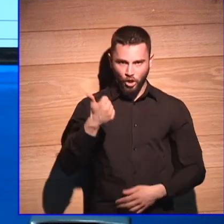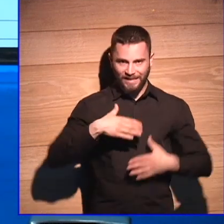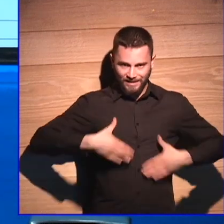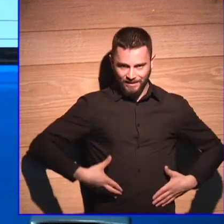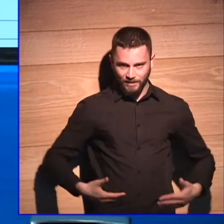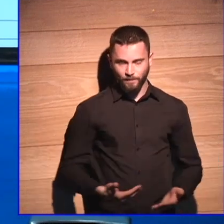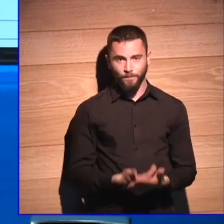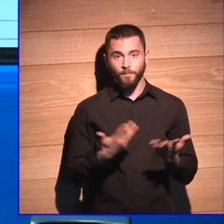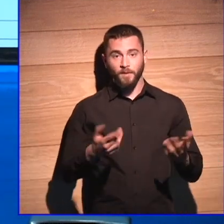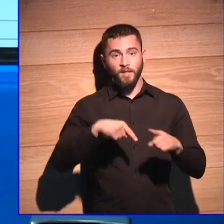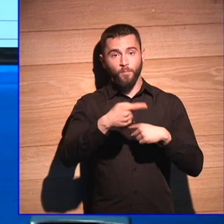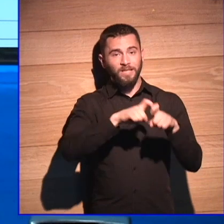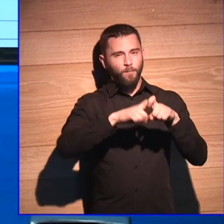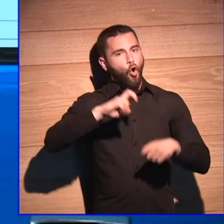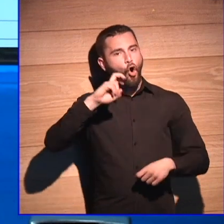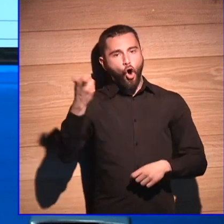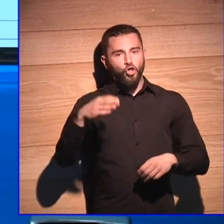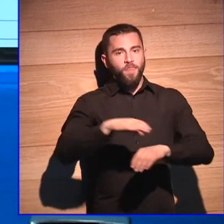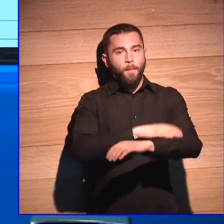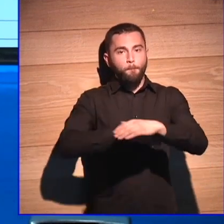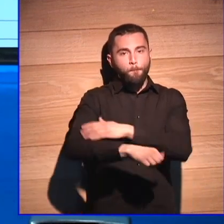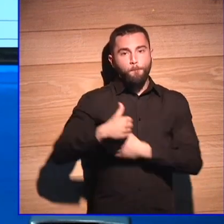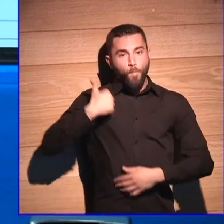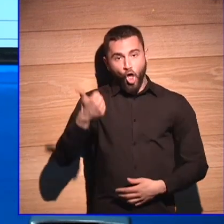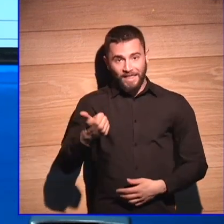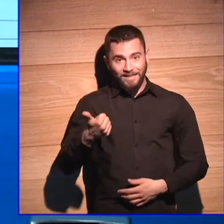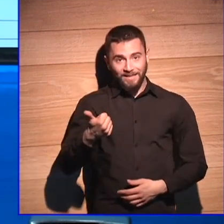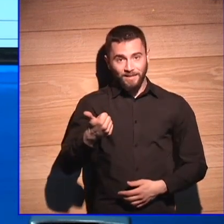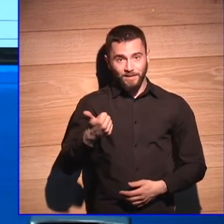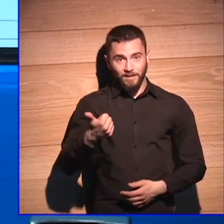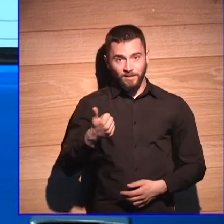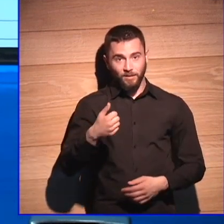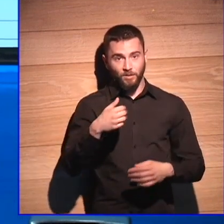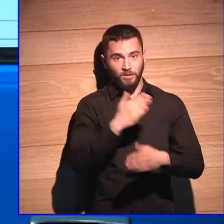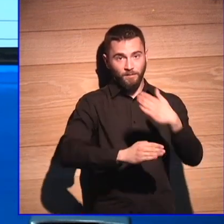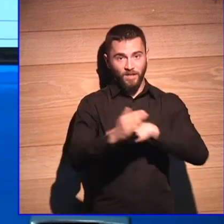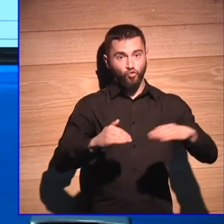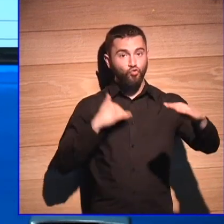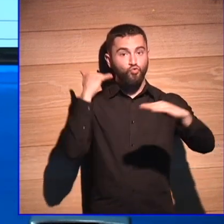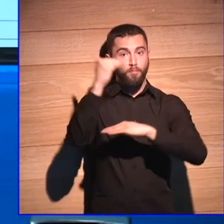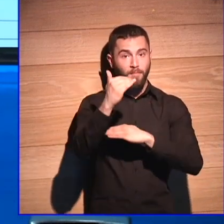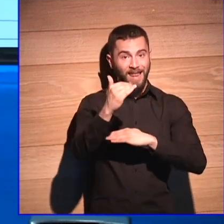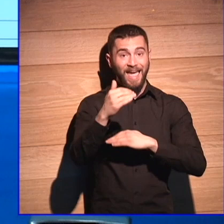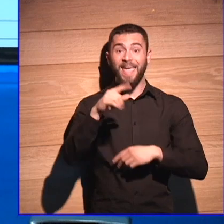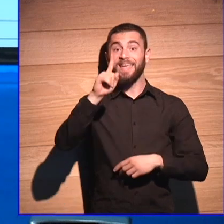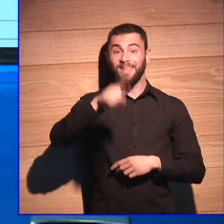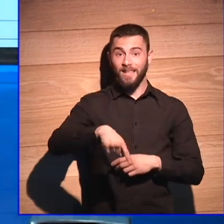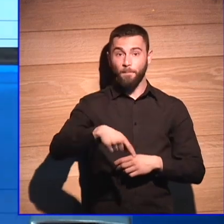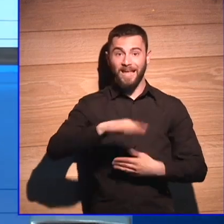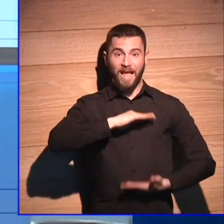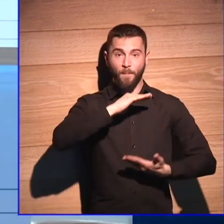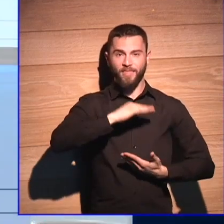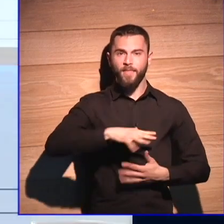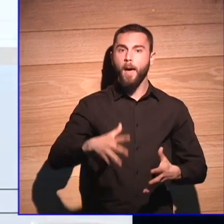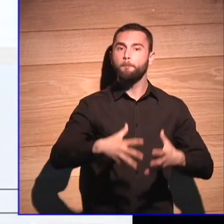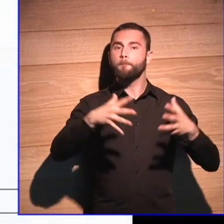otro tipo de prótesis que ya no solo superan una discapacidad, sino que aumentan la capacidad.